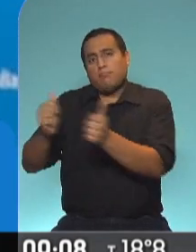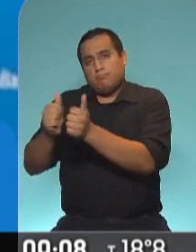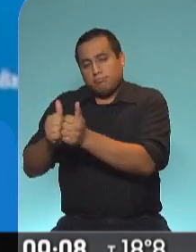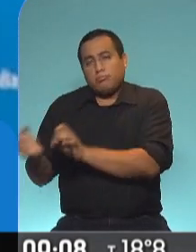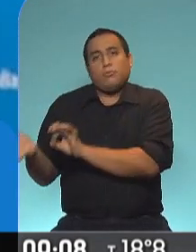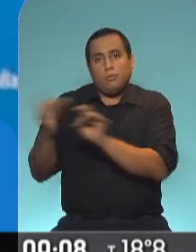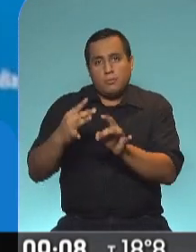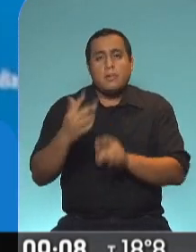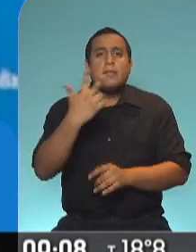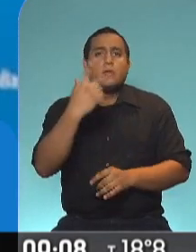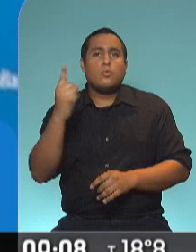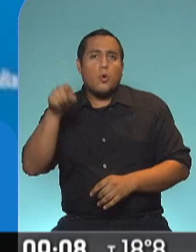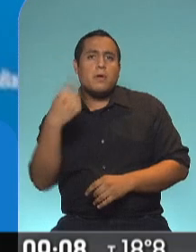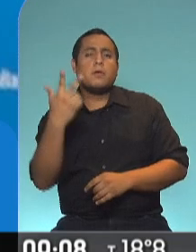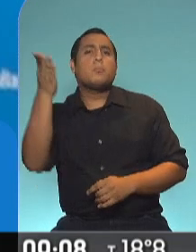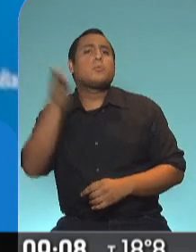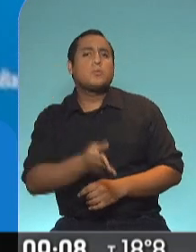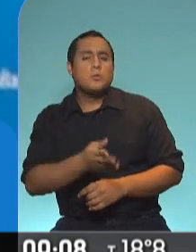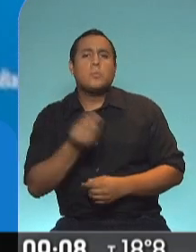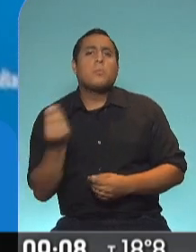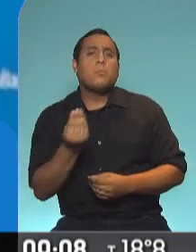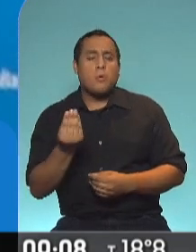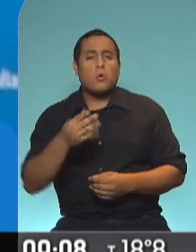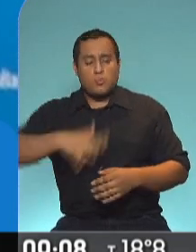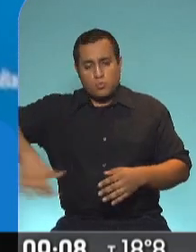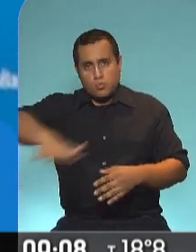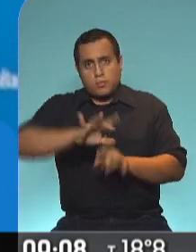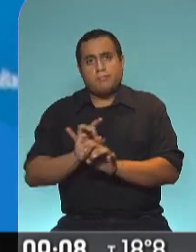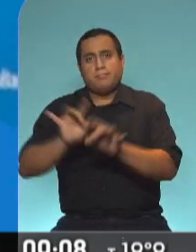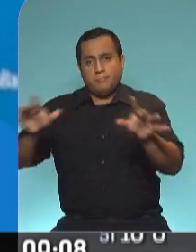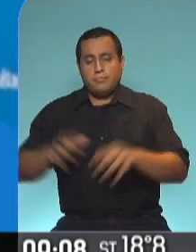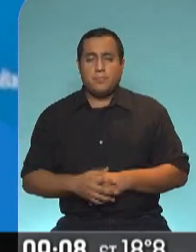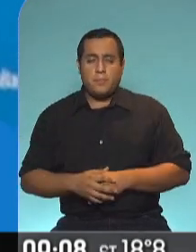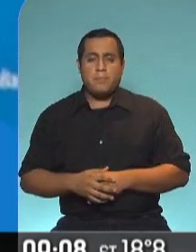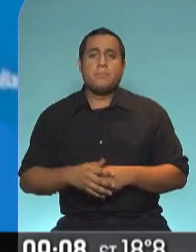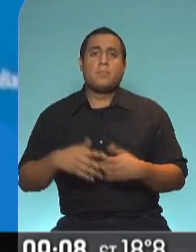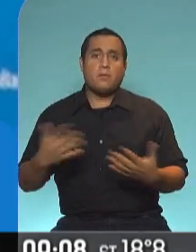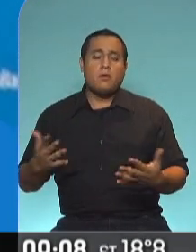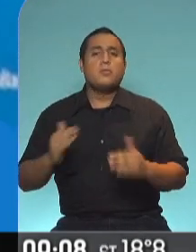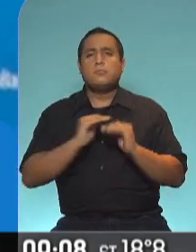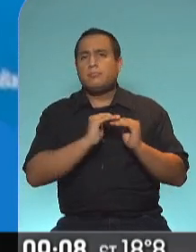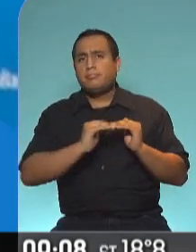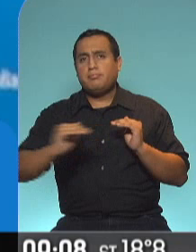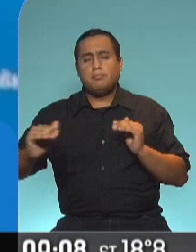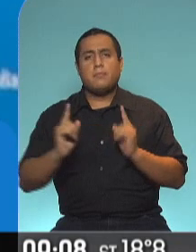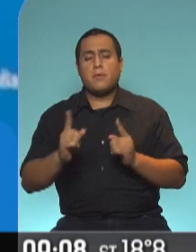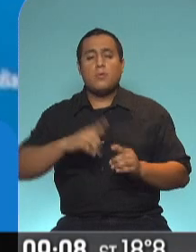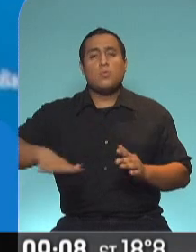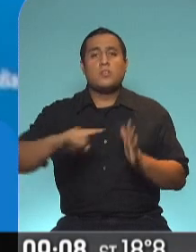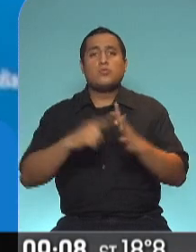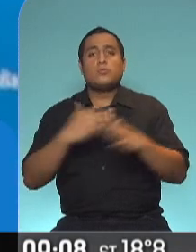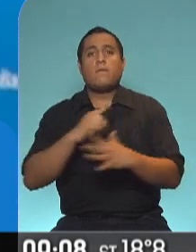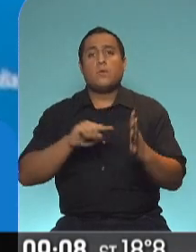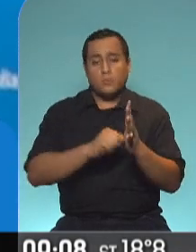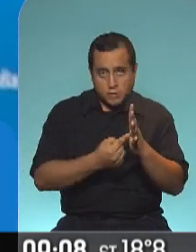y un 31 3% por transmisión comunitaria la cual se mantiene en la ciudad autónoma de buenos aires área